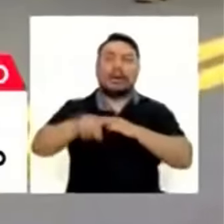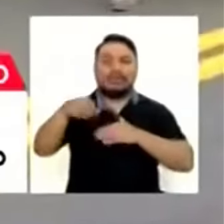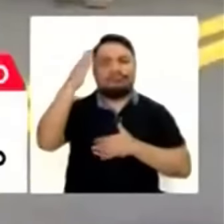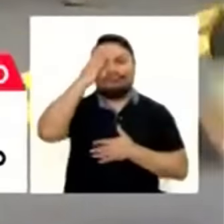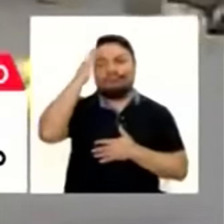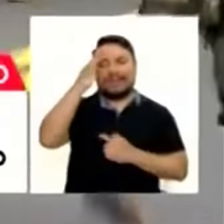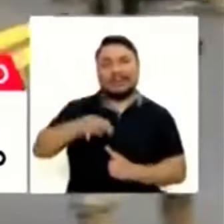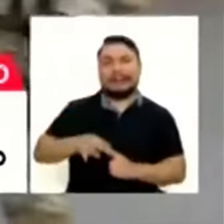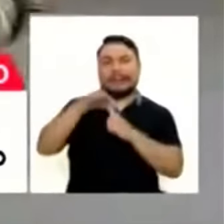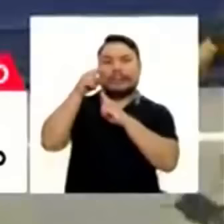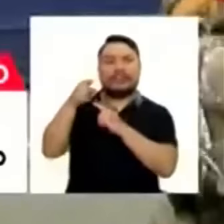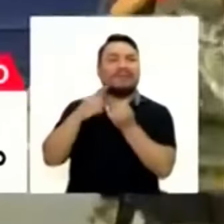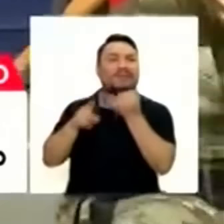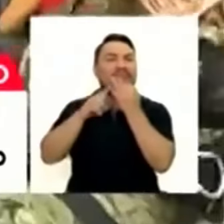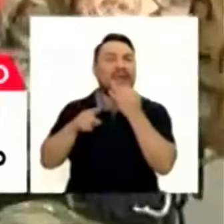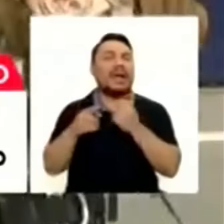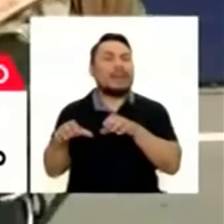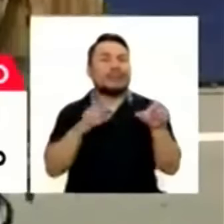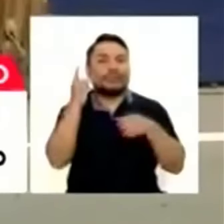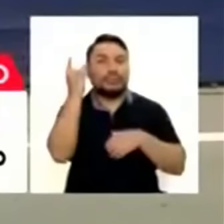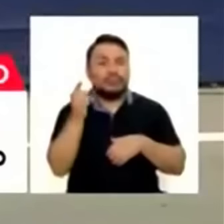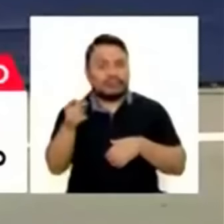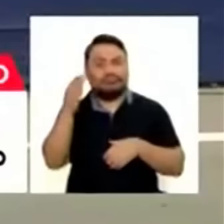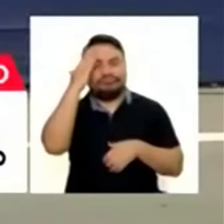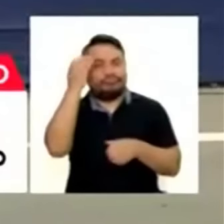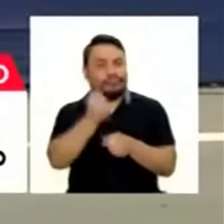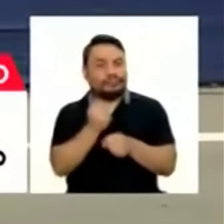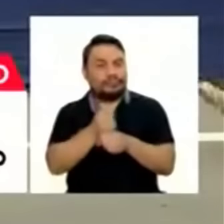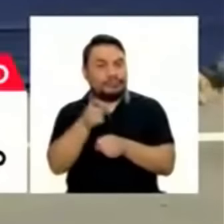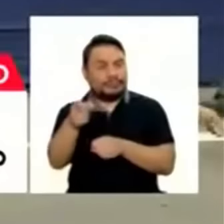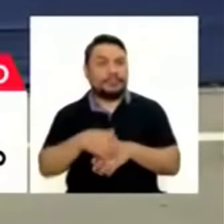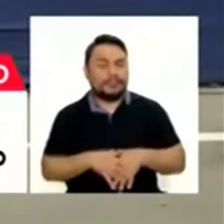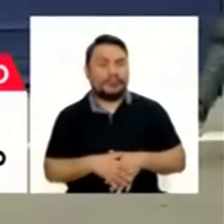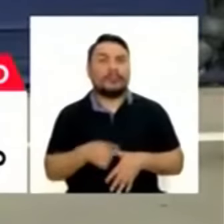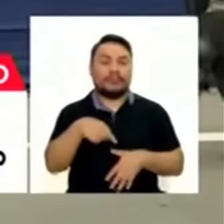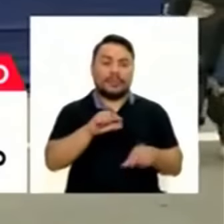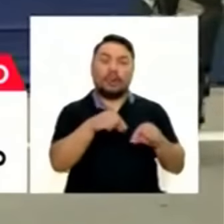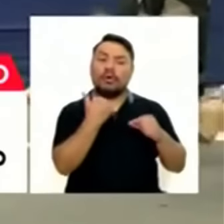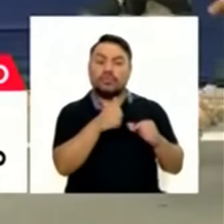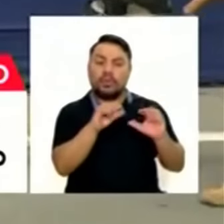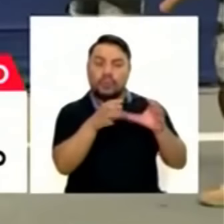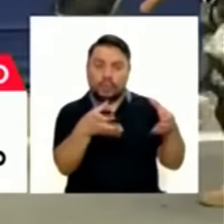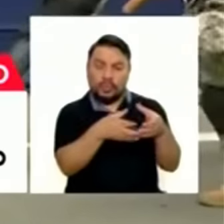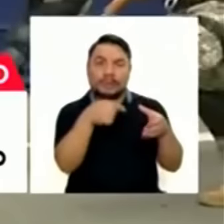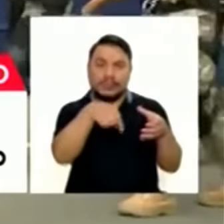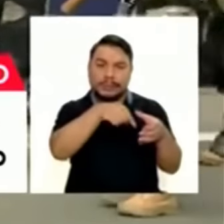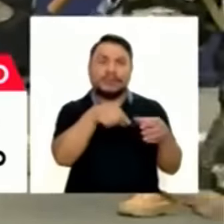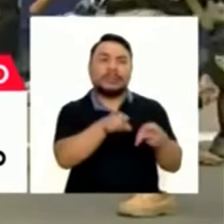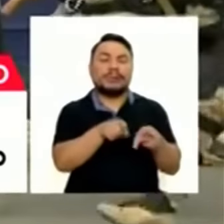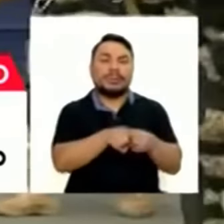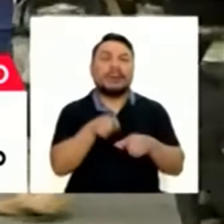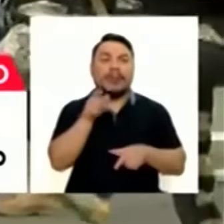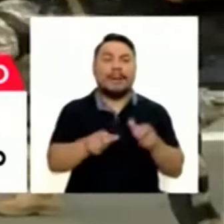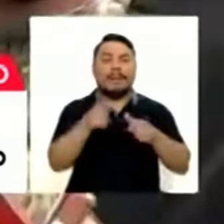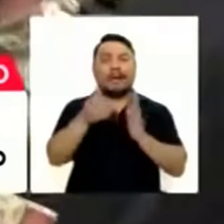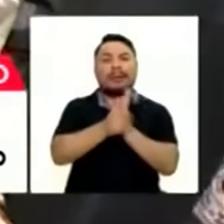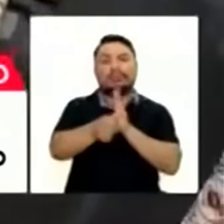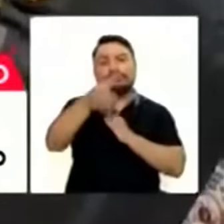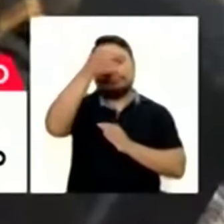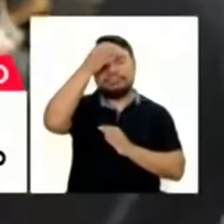otras acciones de emergencia. El personal antimotines controla el accionar de multitudes y dispersan